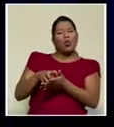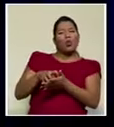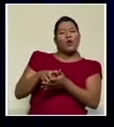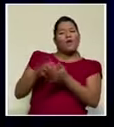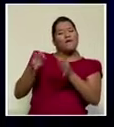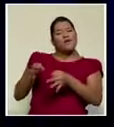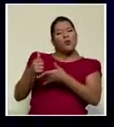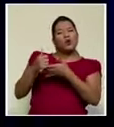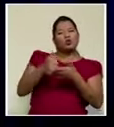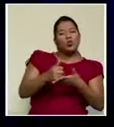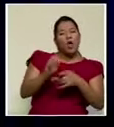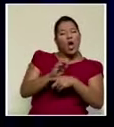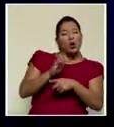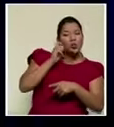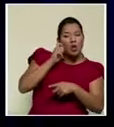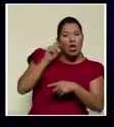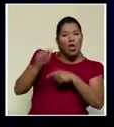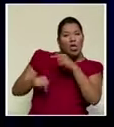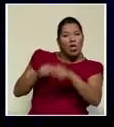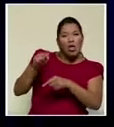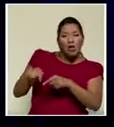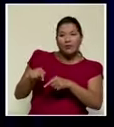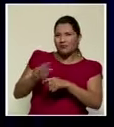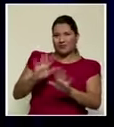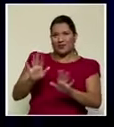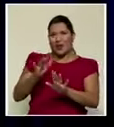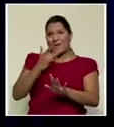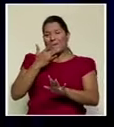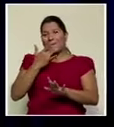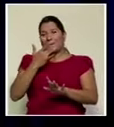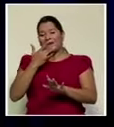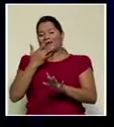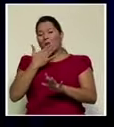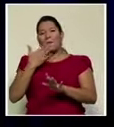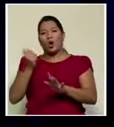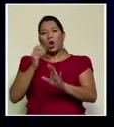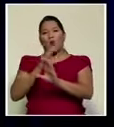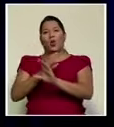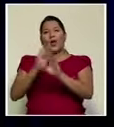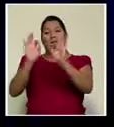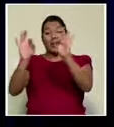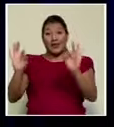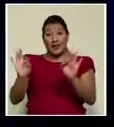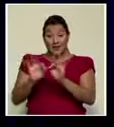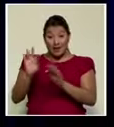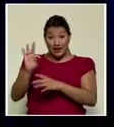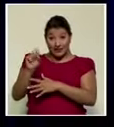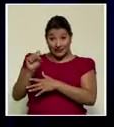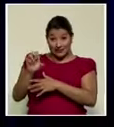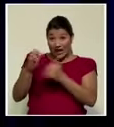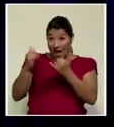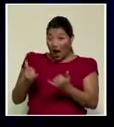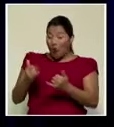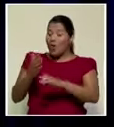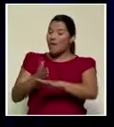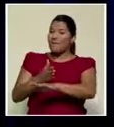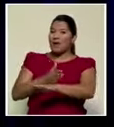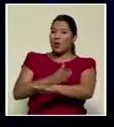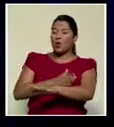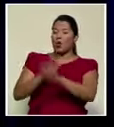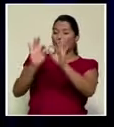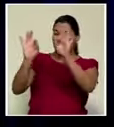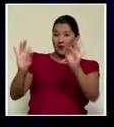me parece que es un acto que hay que reconocerle al propio magistrado Sobrado, así como al conjunto, digamos, de personas que lo acompañan en el Tribunal